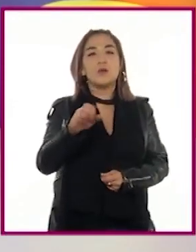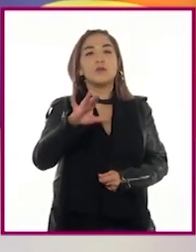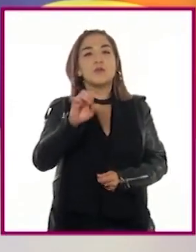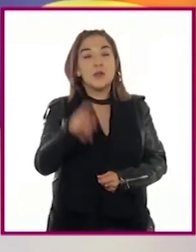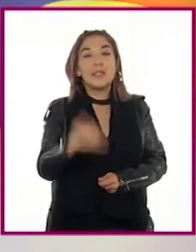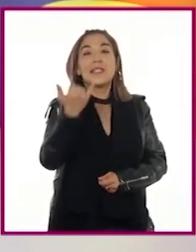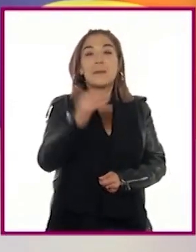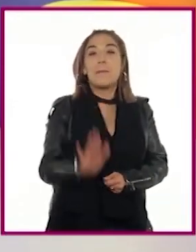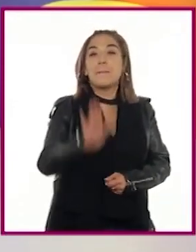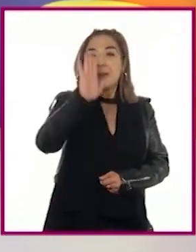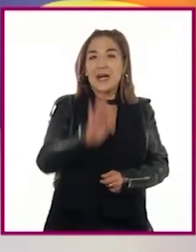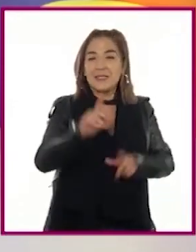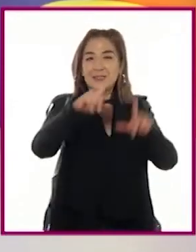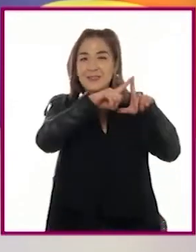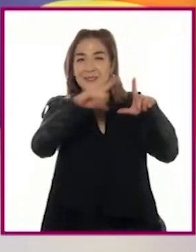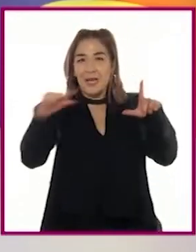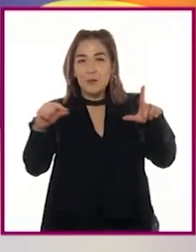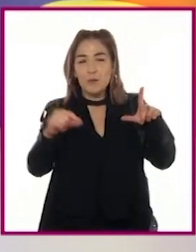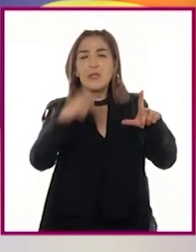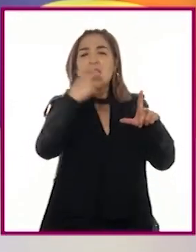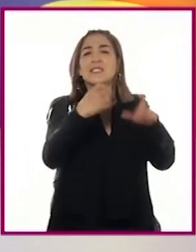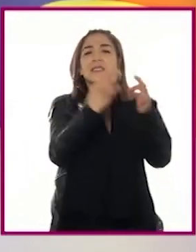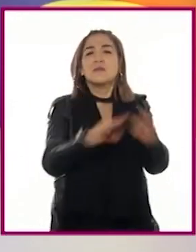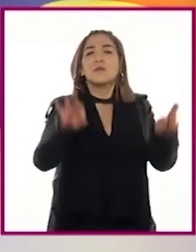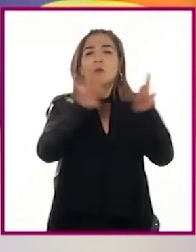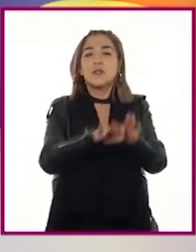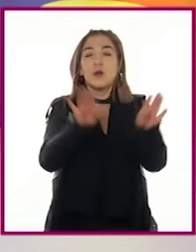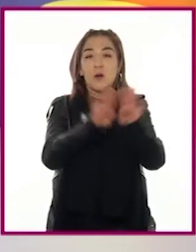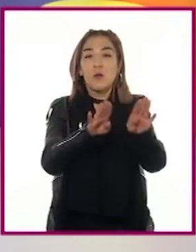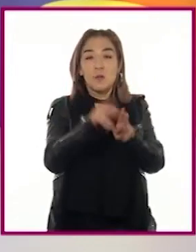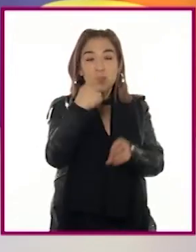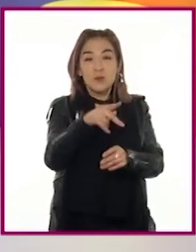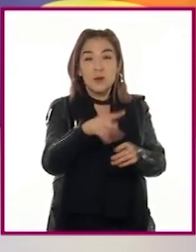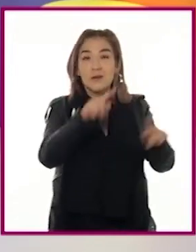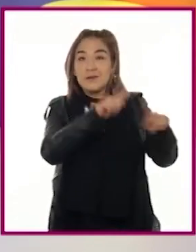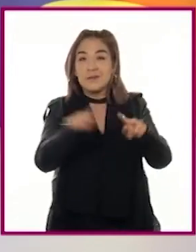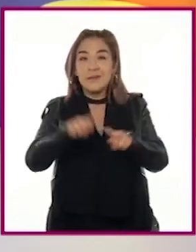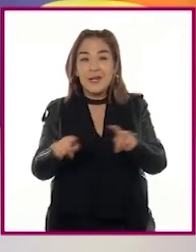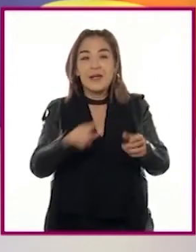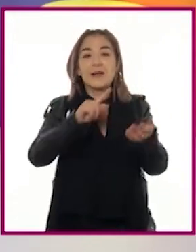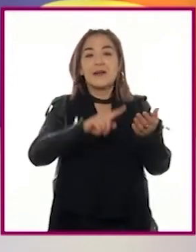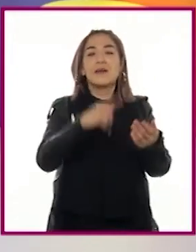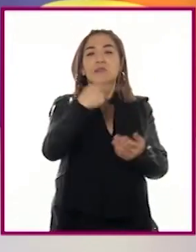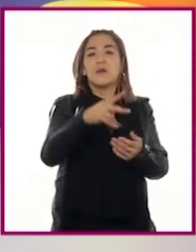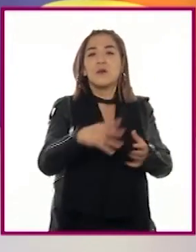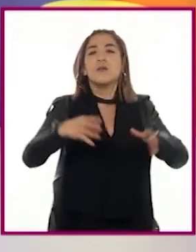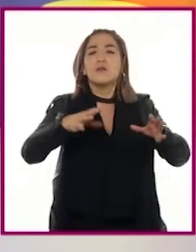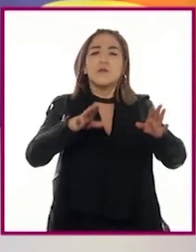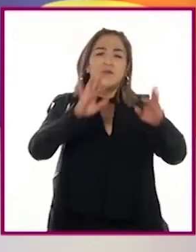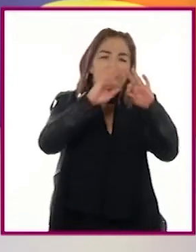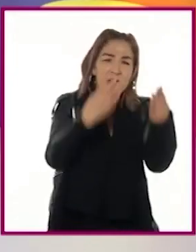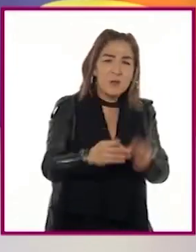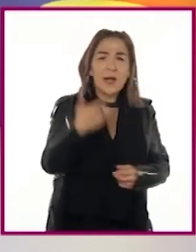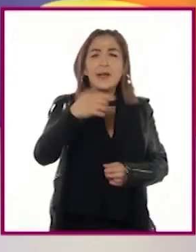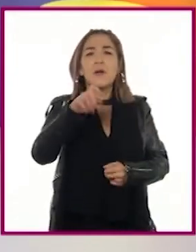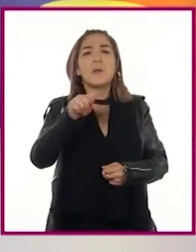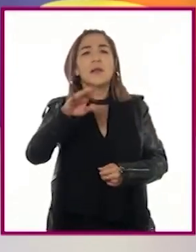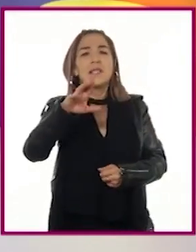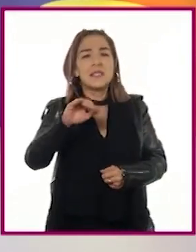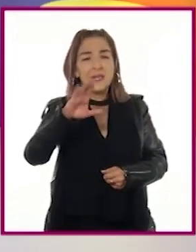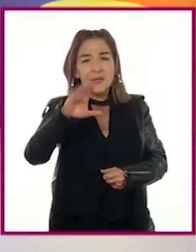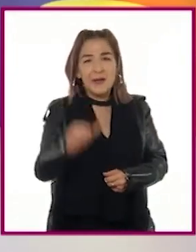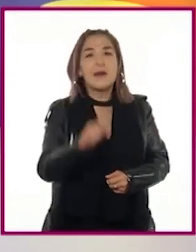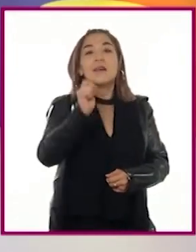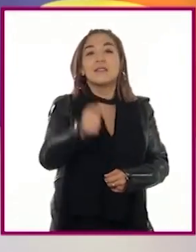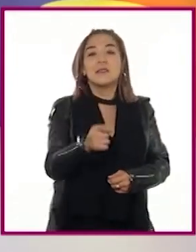triángulos. Los conceptos fundamentales no representan elementos aislados en la geometría, por el contrario, se incorporan a una